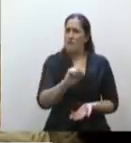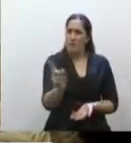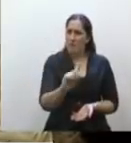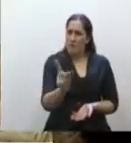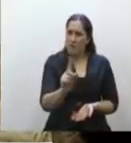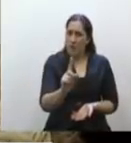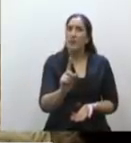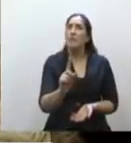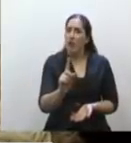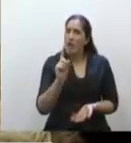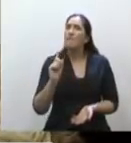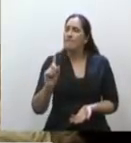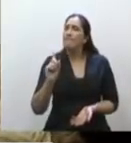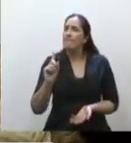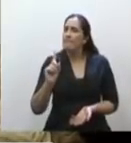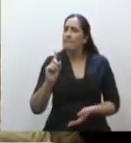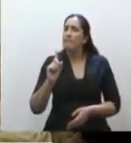pero sí es obligación de hacerlo